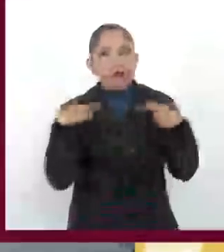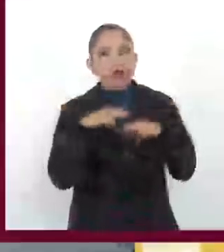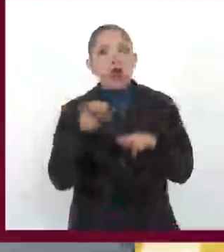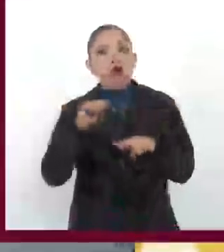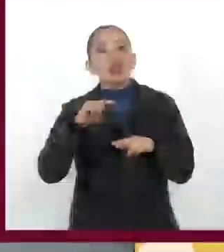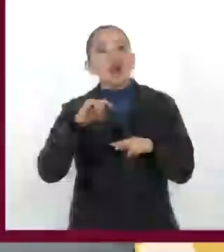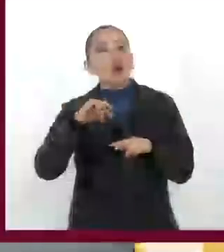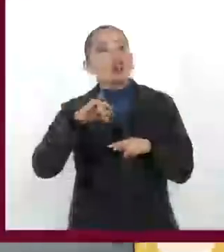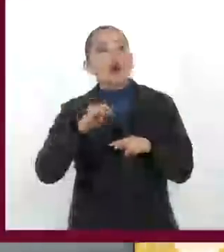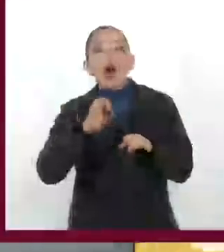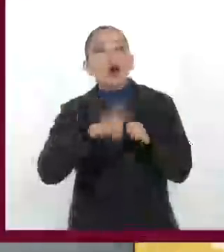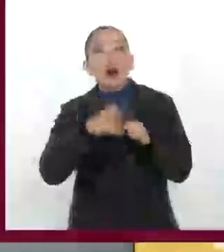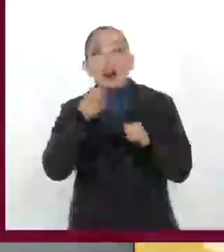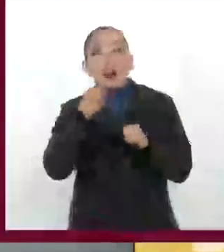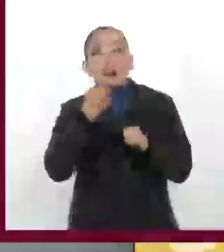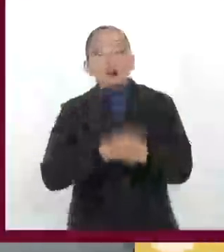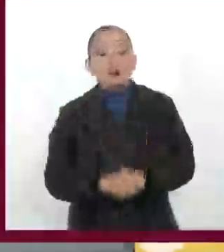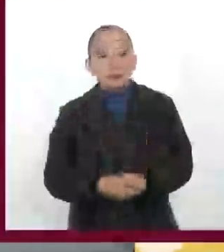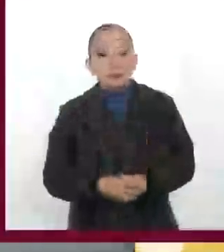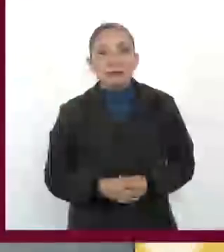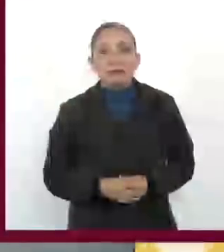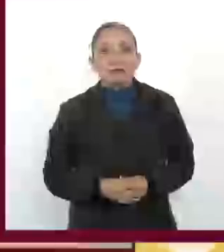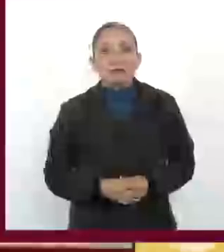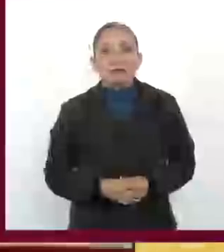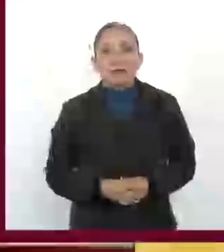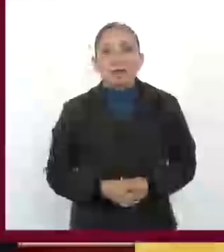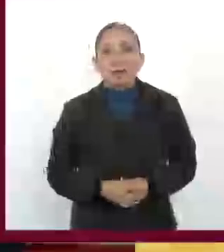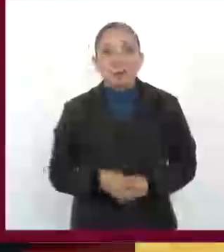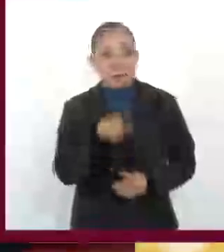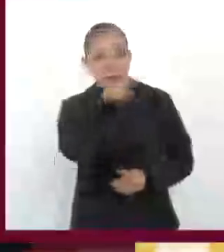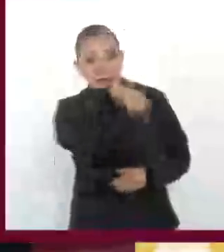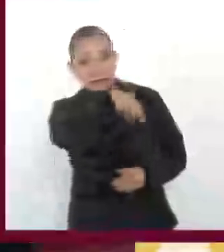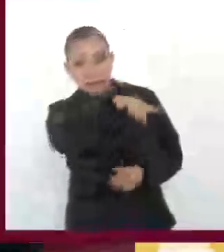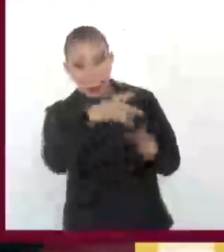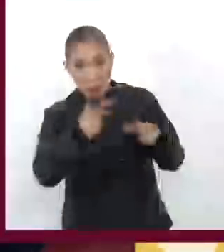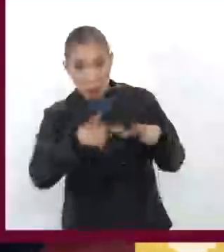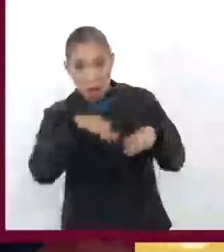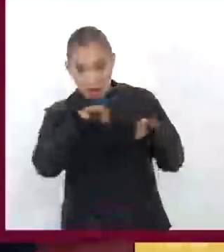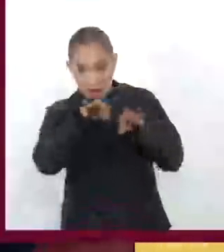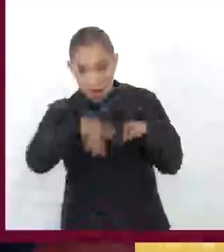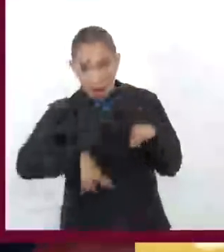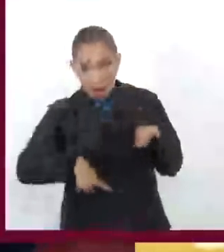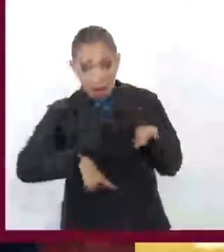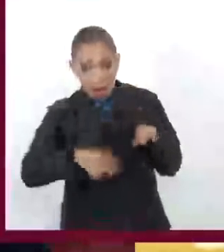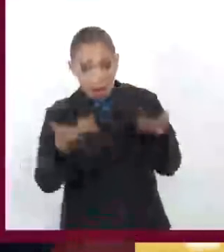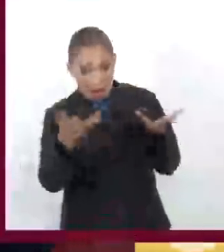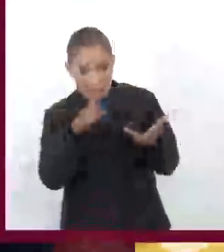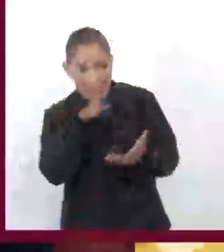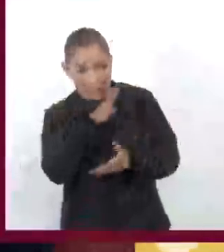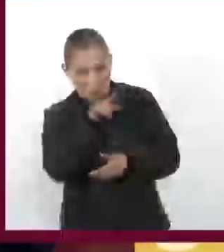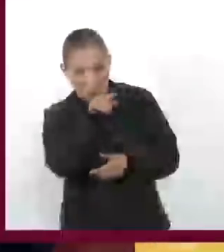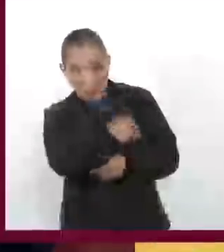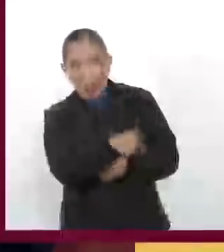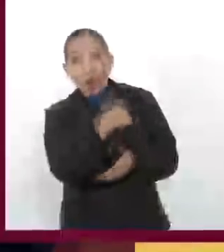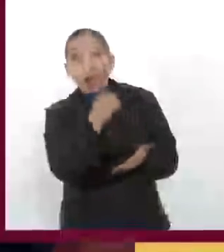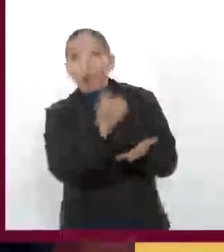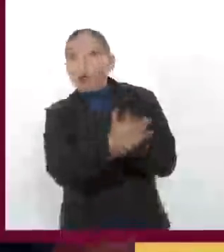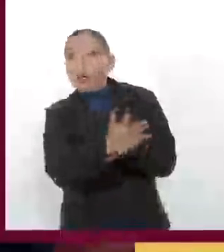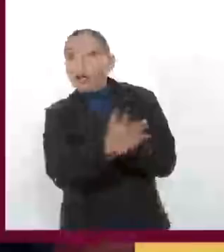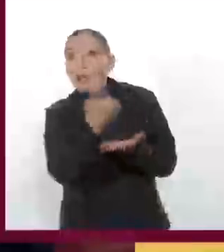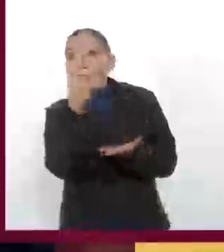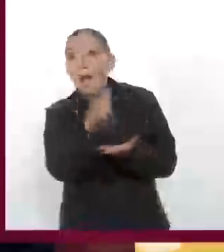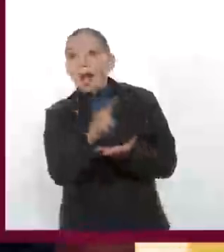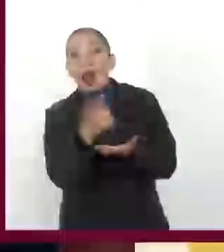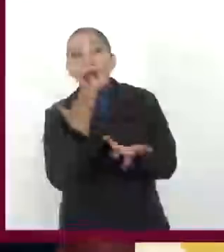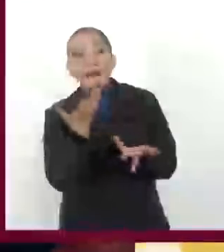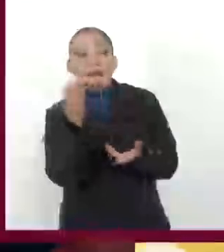nada. Maestro Antonio, ¿le gustaría agregar algo? Sí, cómo no. Los actos ilegales de los servidores públicos, la única manera